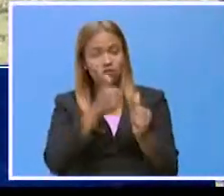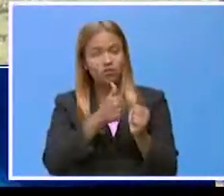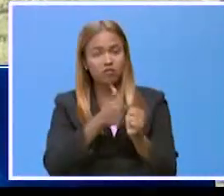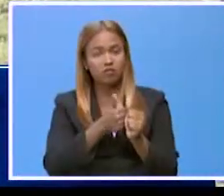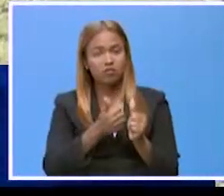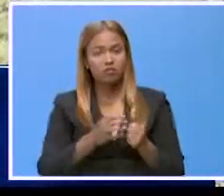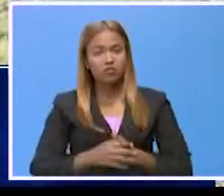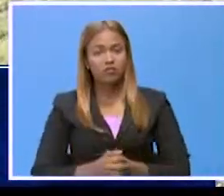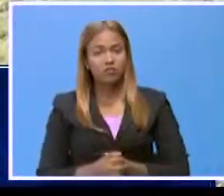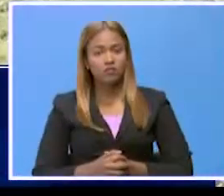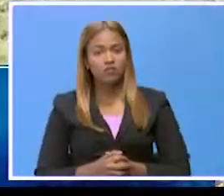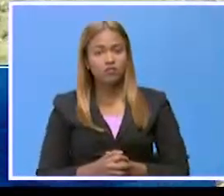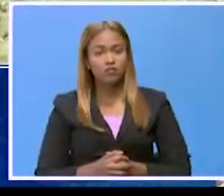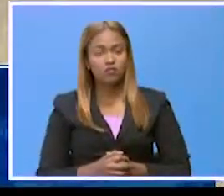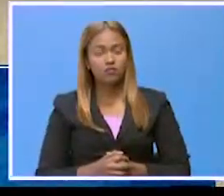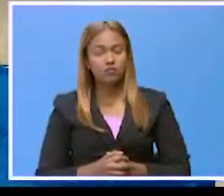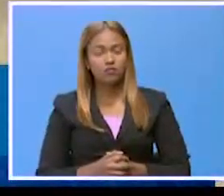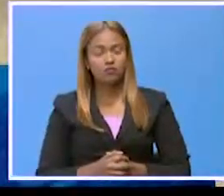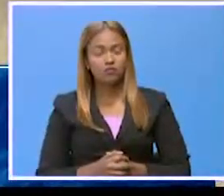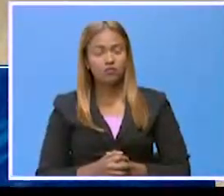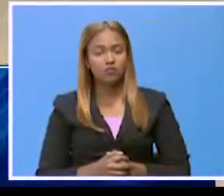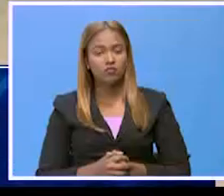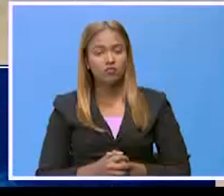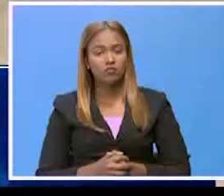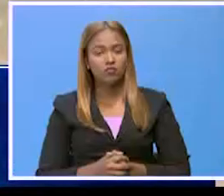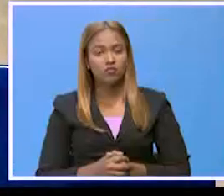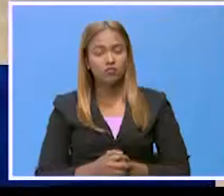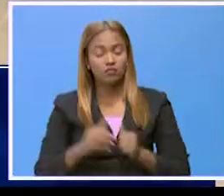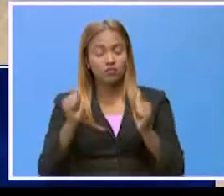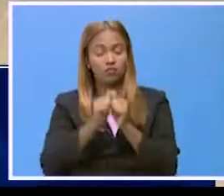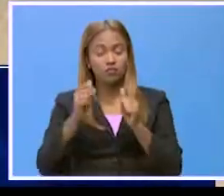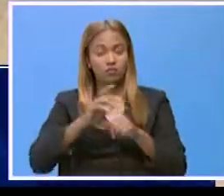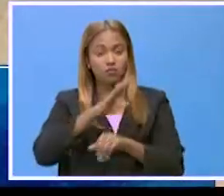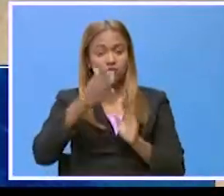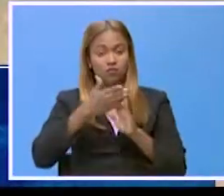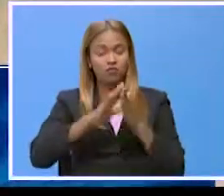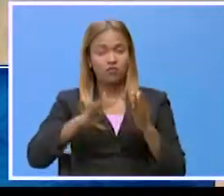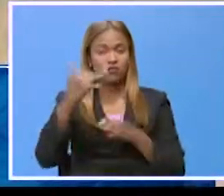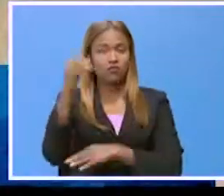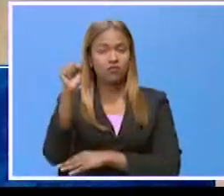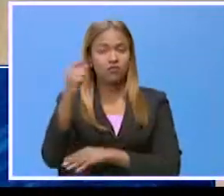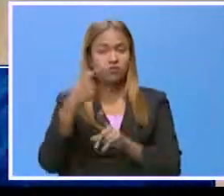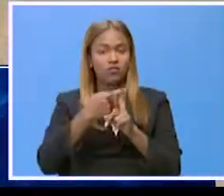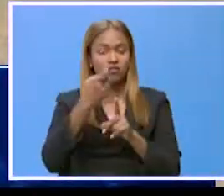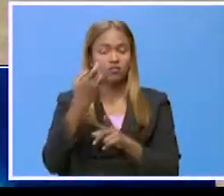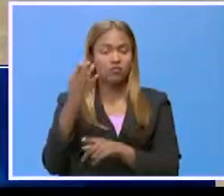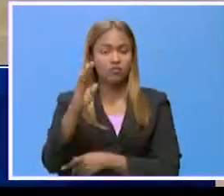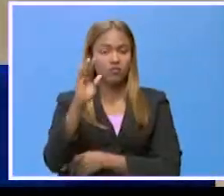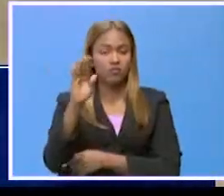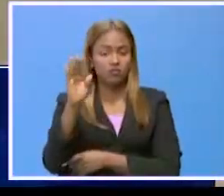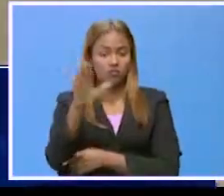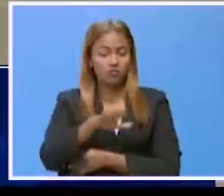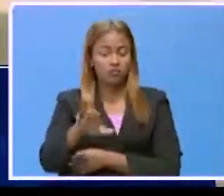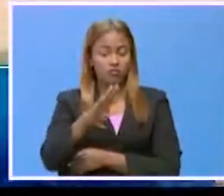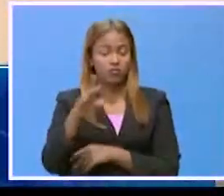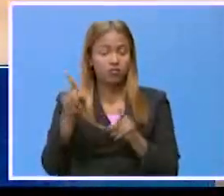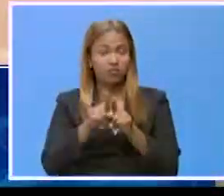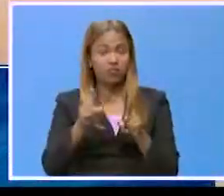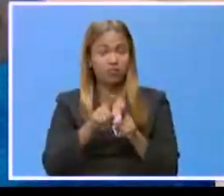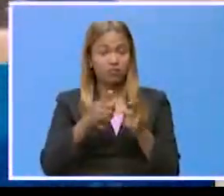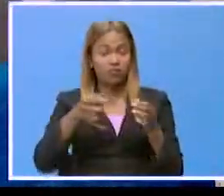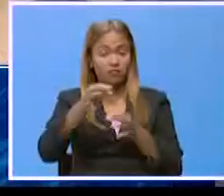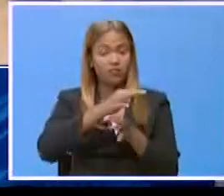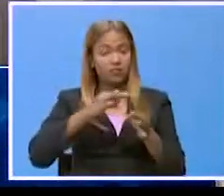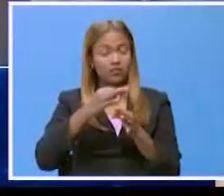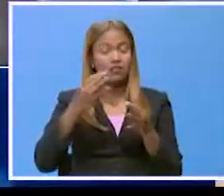en él una presencia del alcalde por el municipio de llamas a mí no me sonó y el alcalde volver el vídeo van francisco